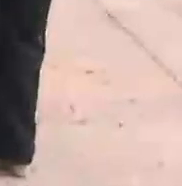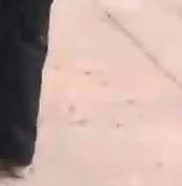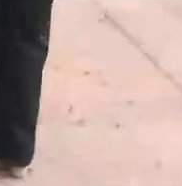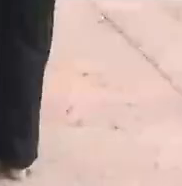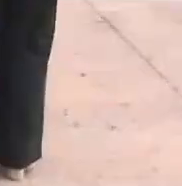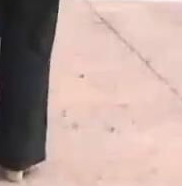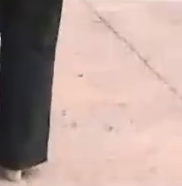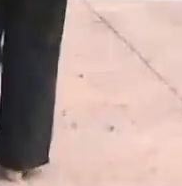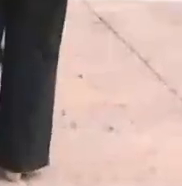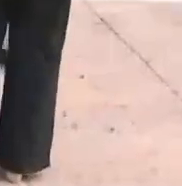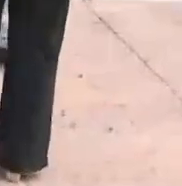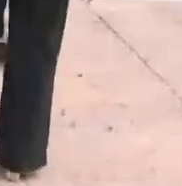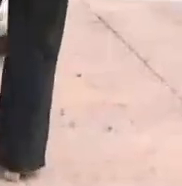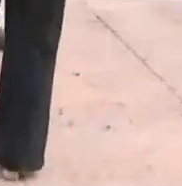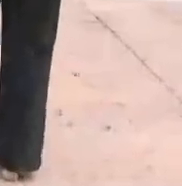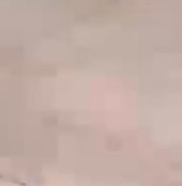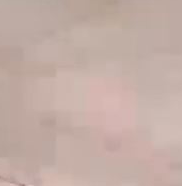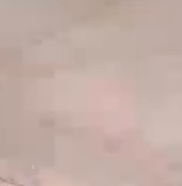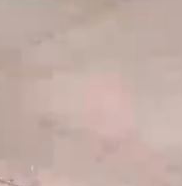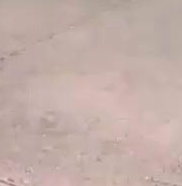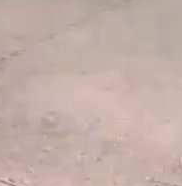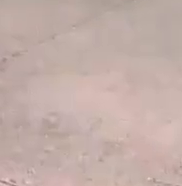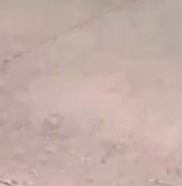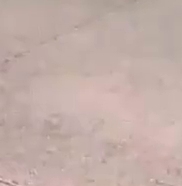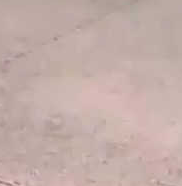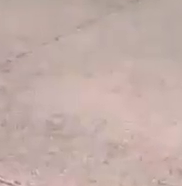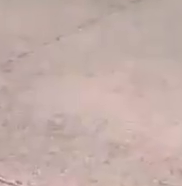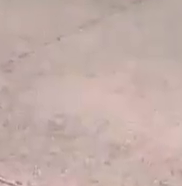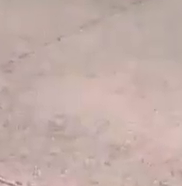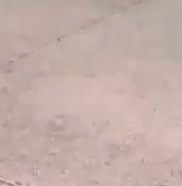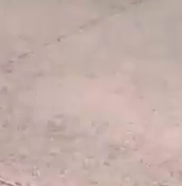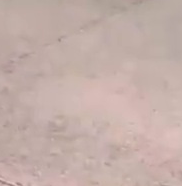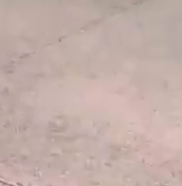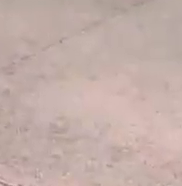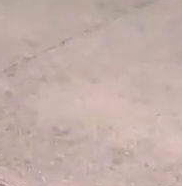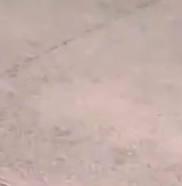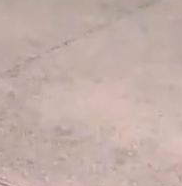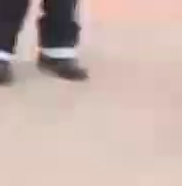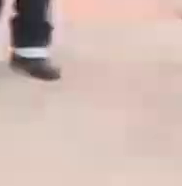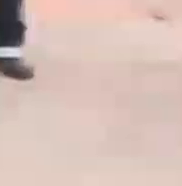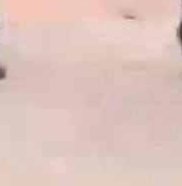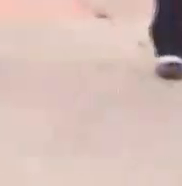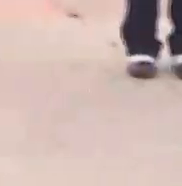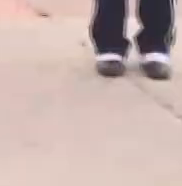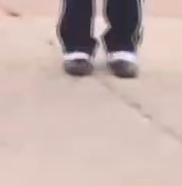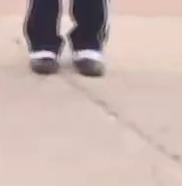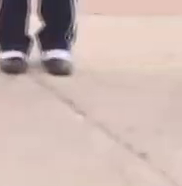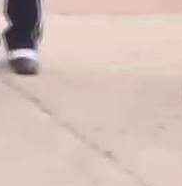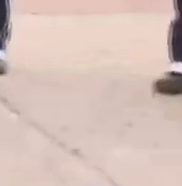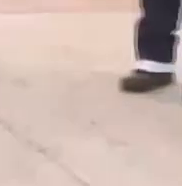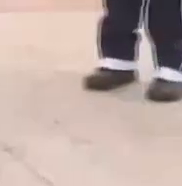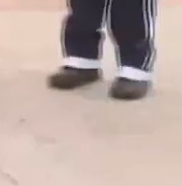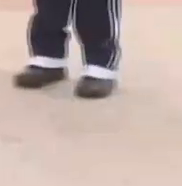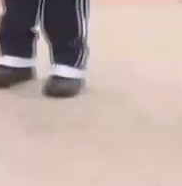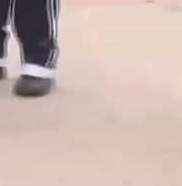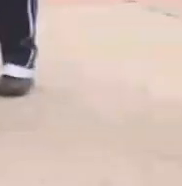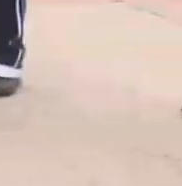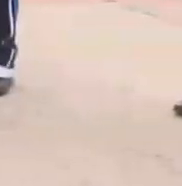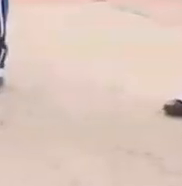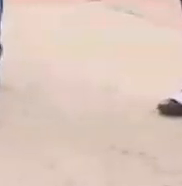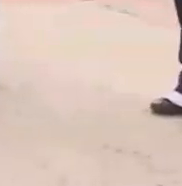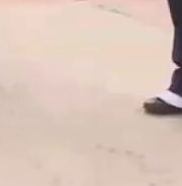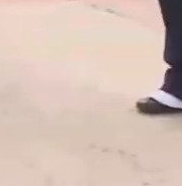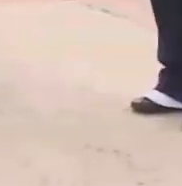vive una fiesta aquí en la Explanada del ccu buap donde personal docente administrativo estudiantes y diversas